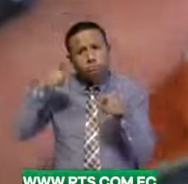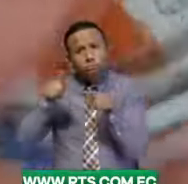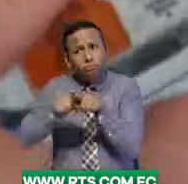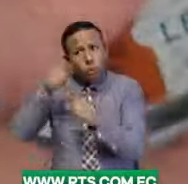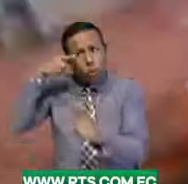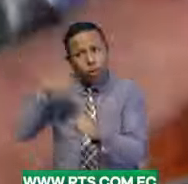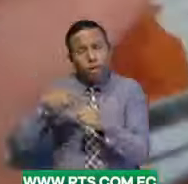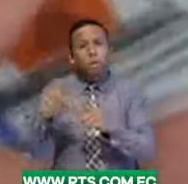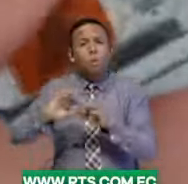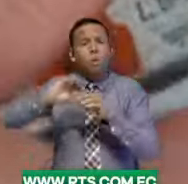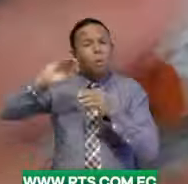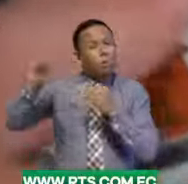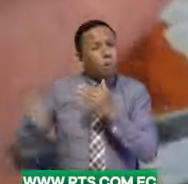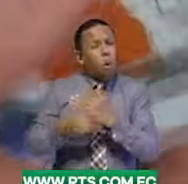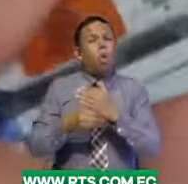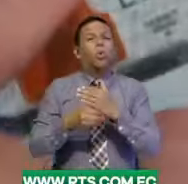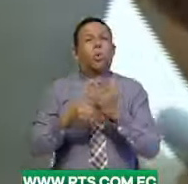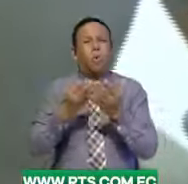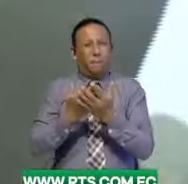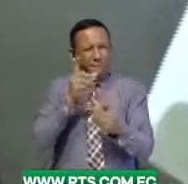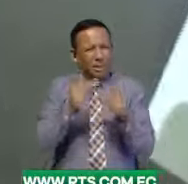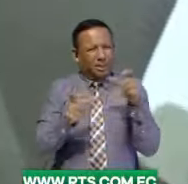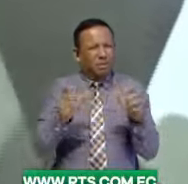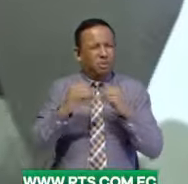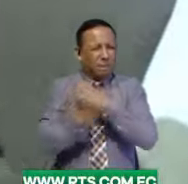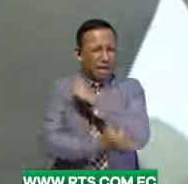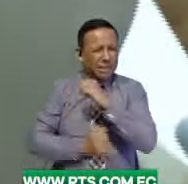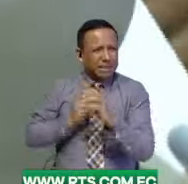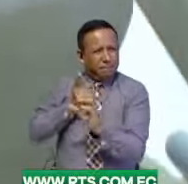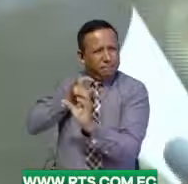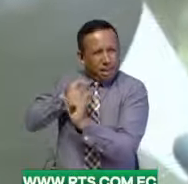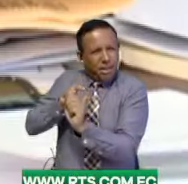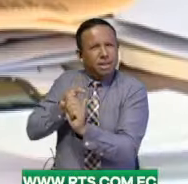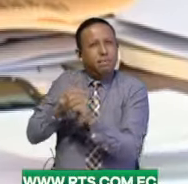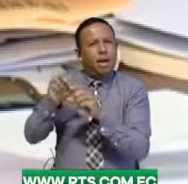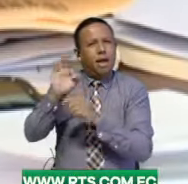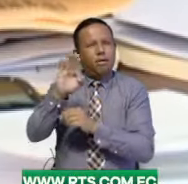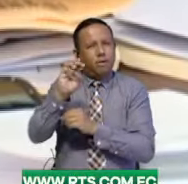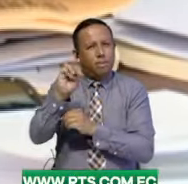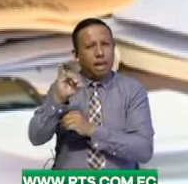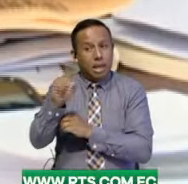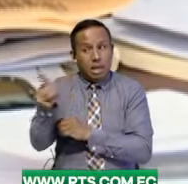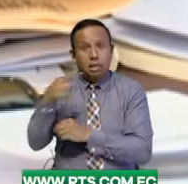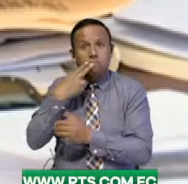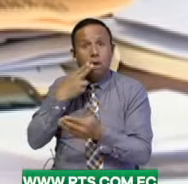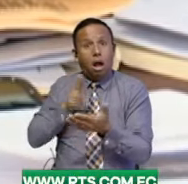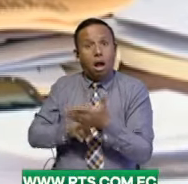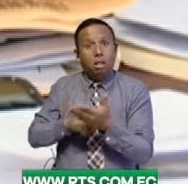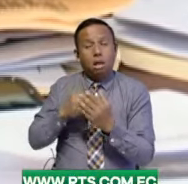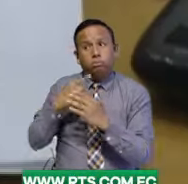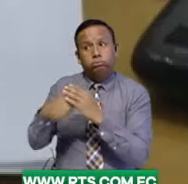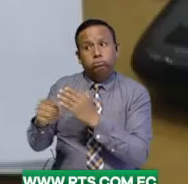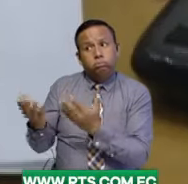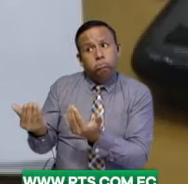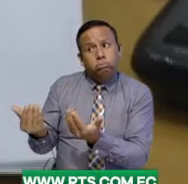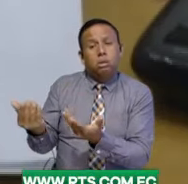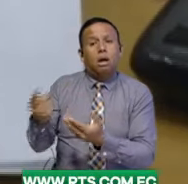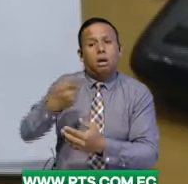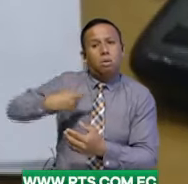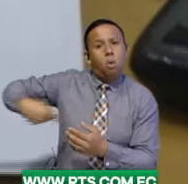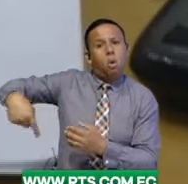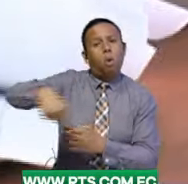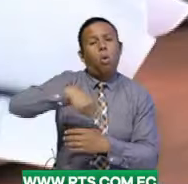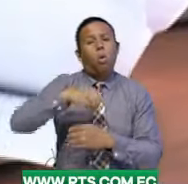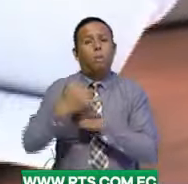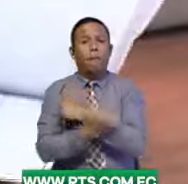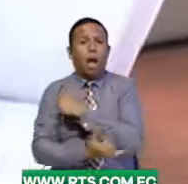en la economía de los países miembros del FMI, requiere de una carta de intención en la que los países solicitantes se comprometen a